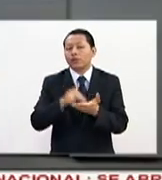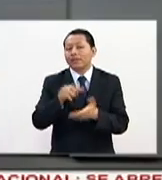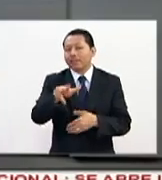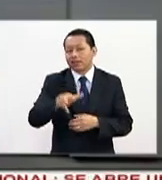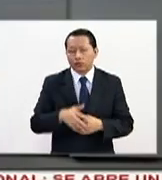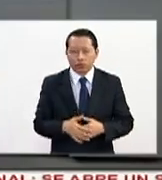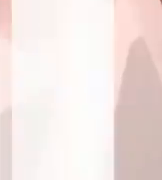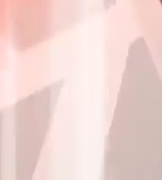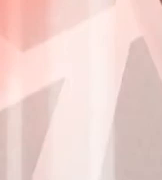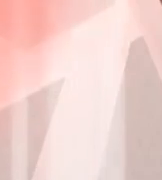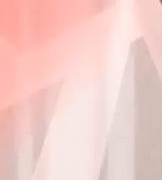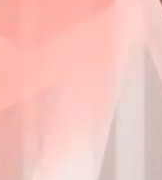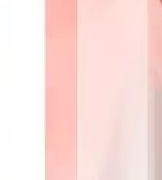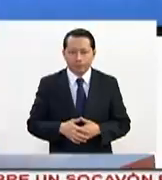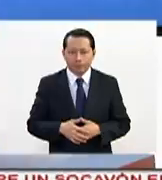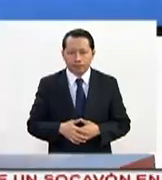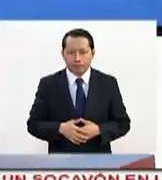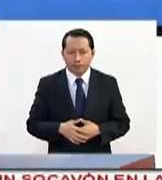2018.